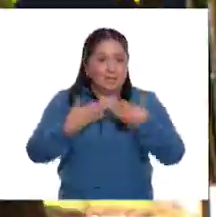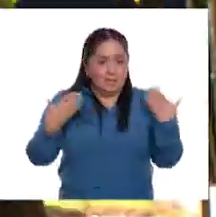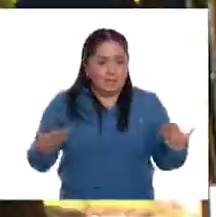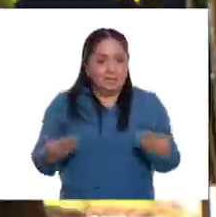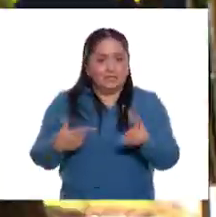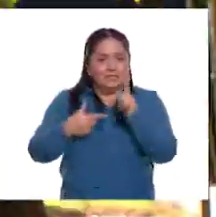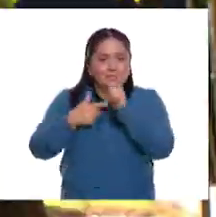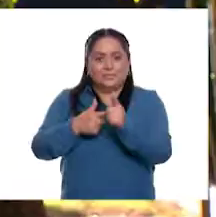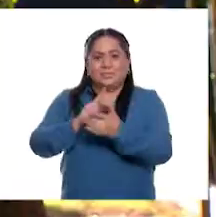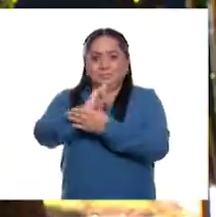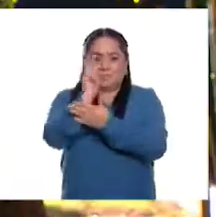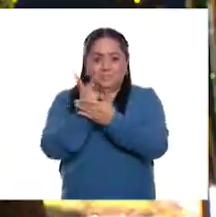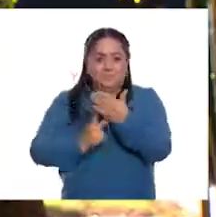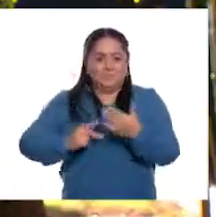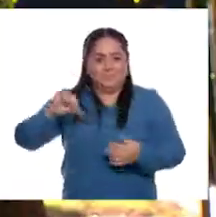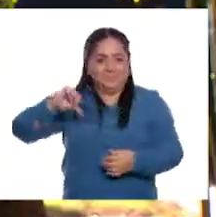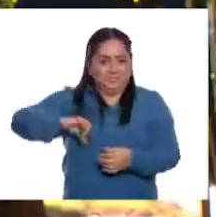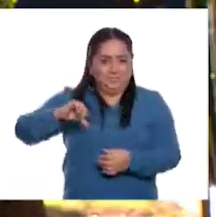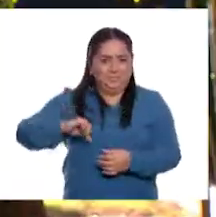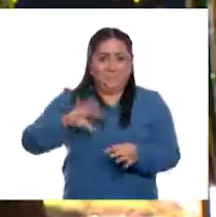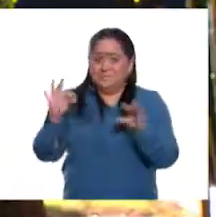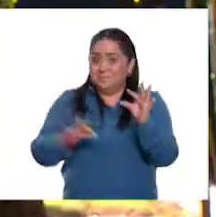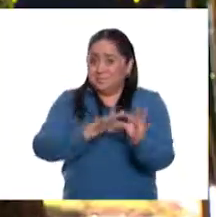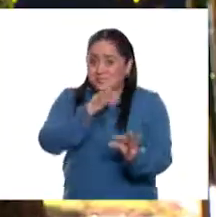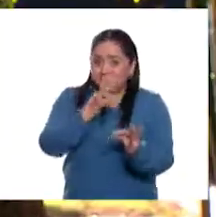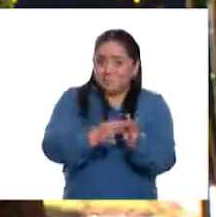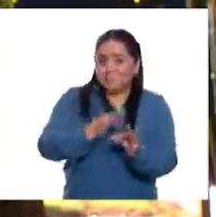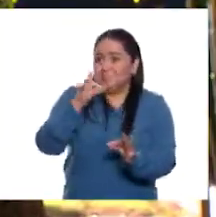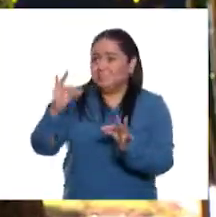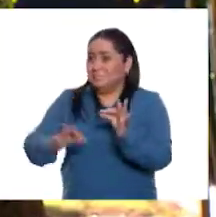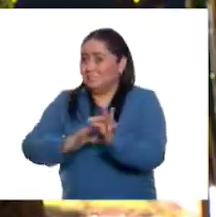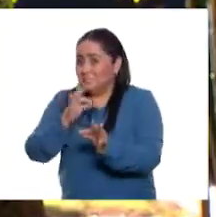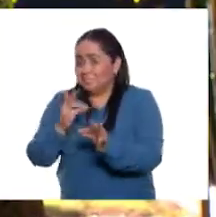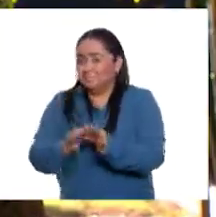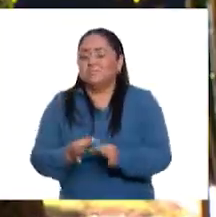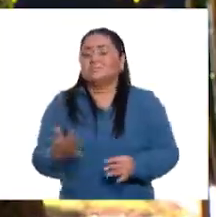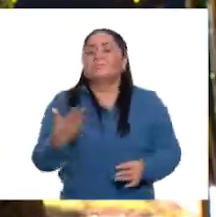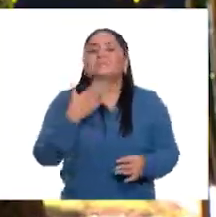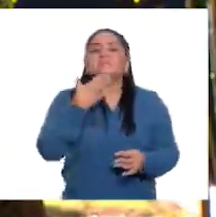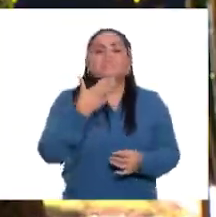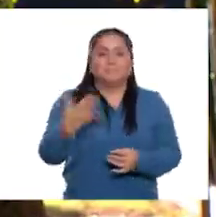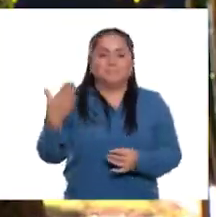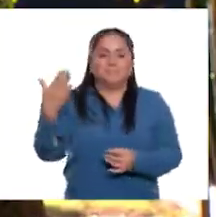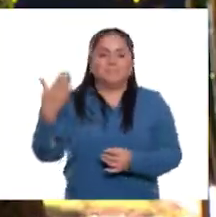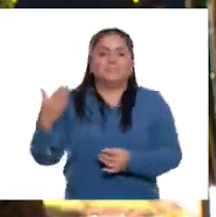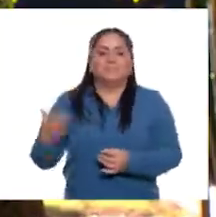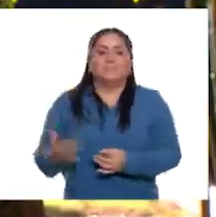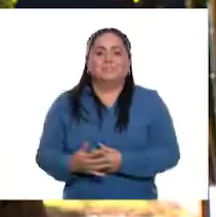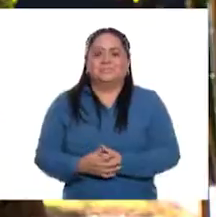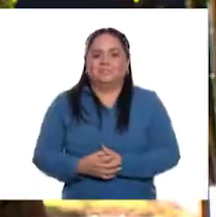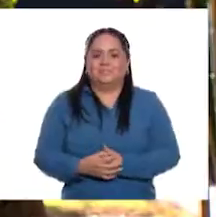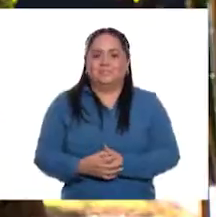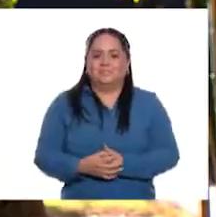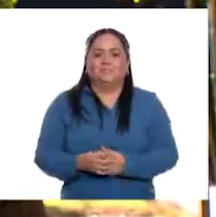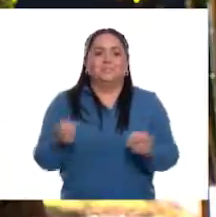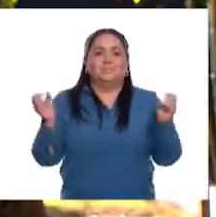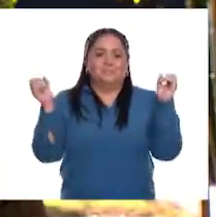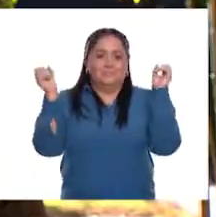es momento de seguir con el programa de hoy. ¿Listas? ¿Listos?